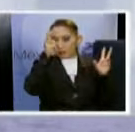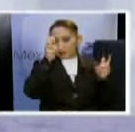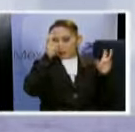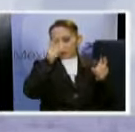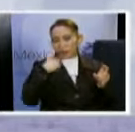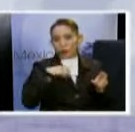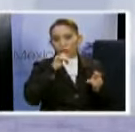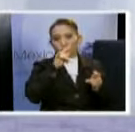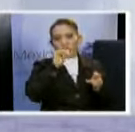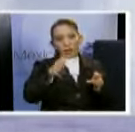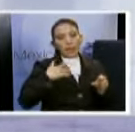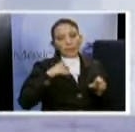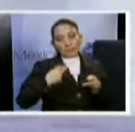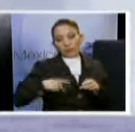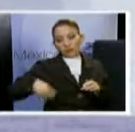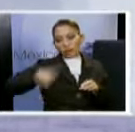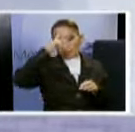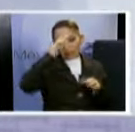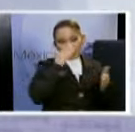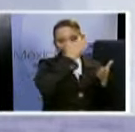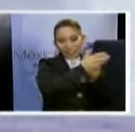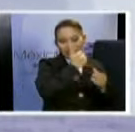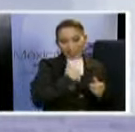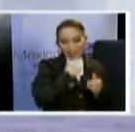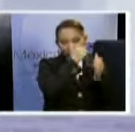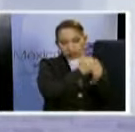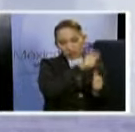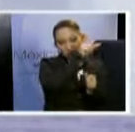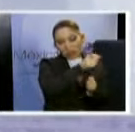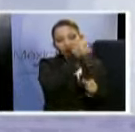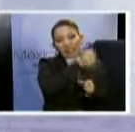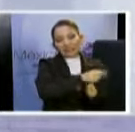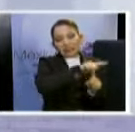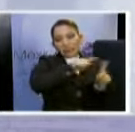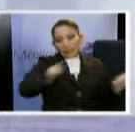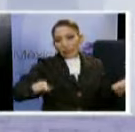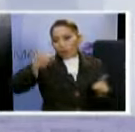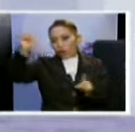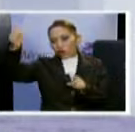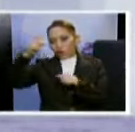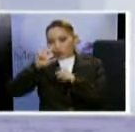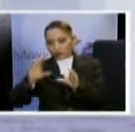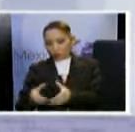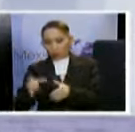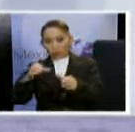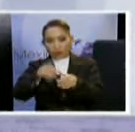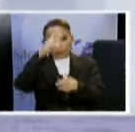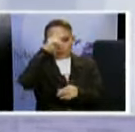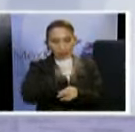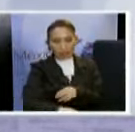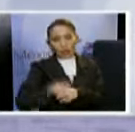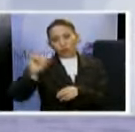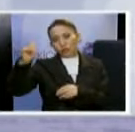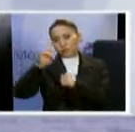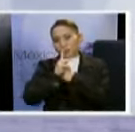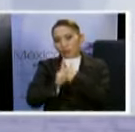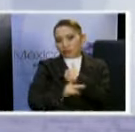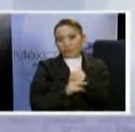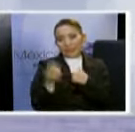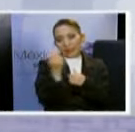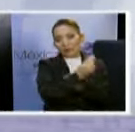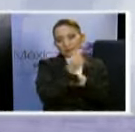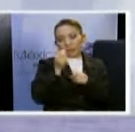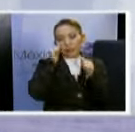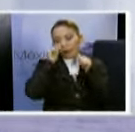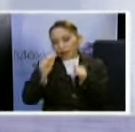la población mexicana que vive en Canadá tiene un perfil definido, diferente de otras comunidades de mexicanos en el exterior, que requiere